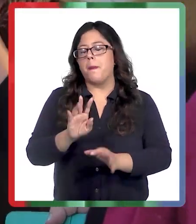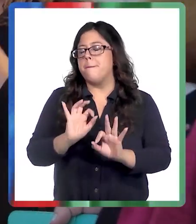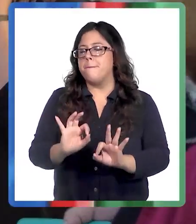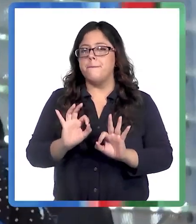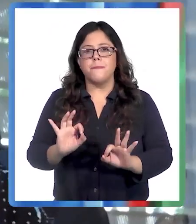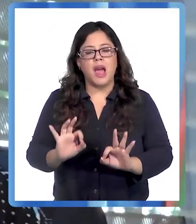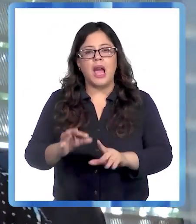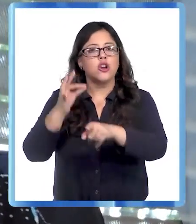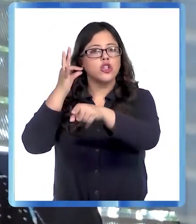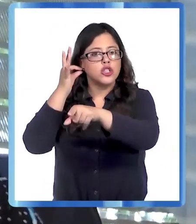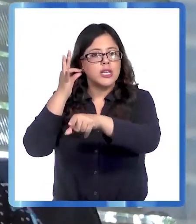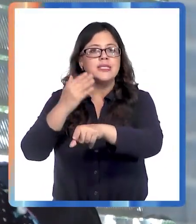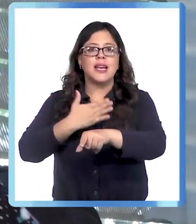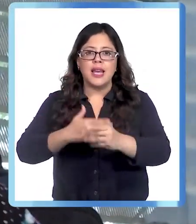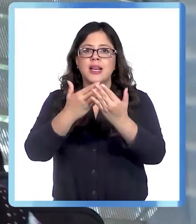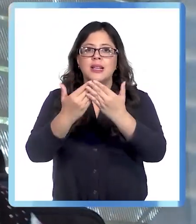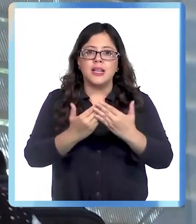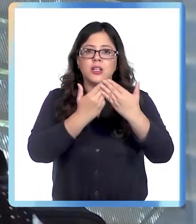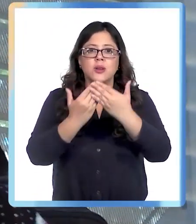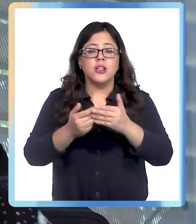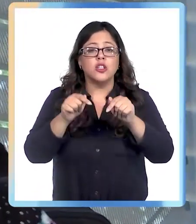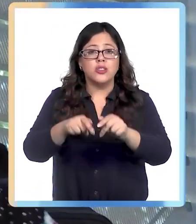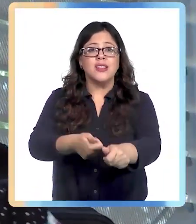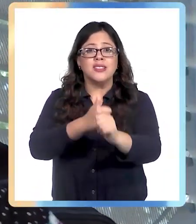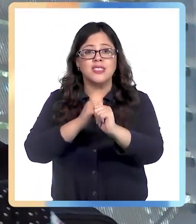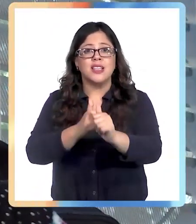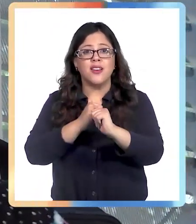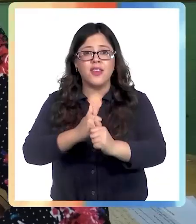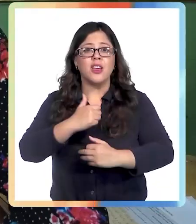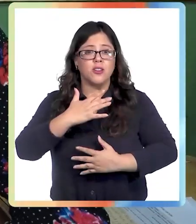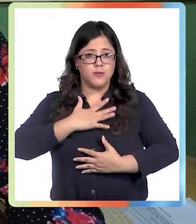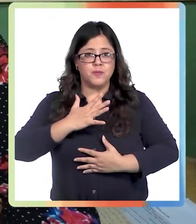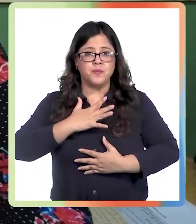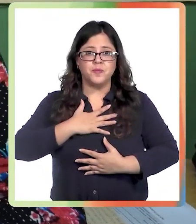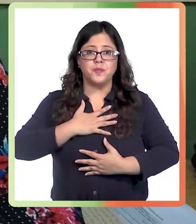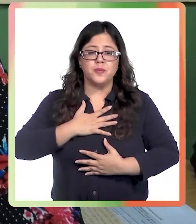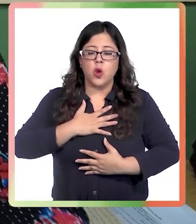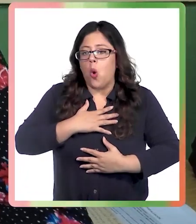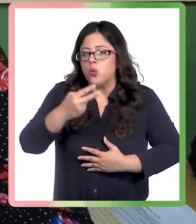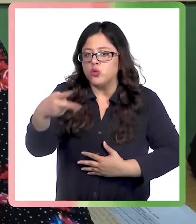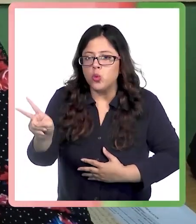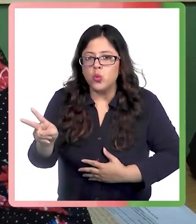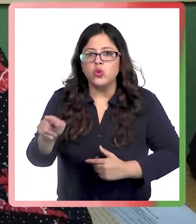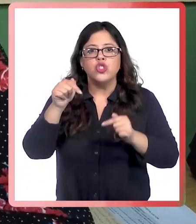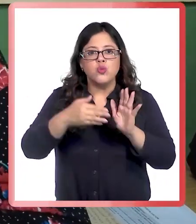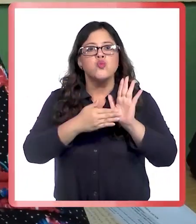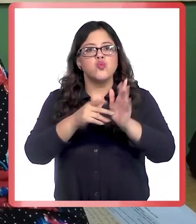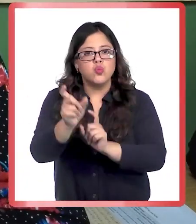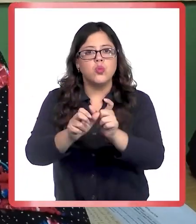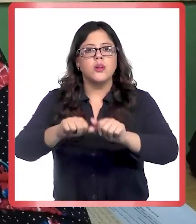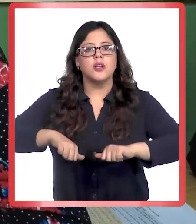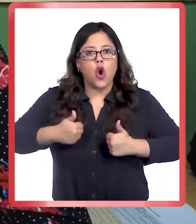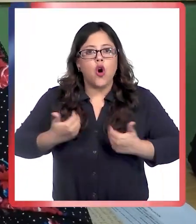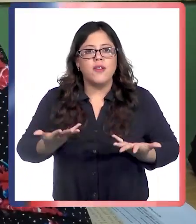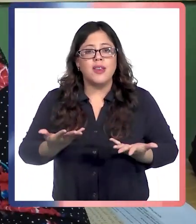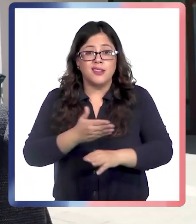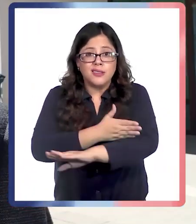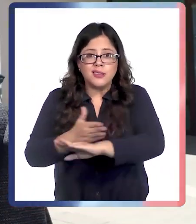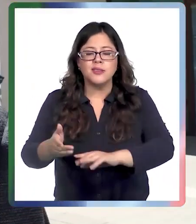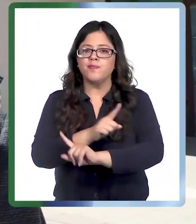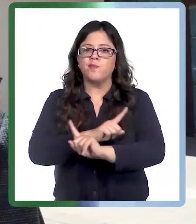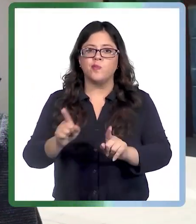todavía que ella quiera estar estudiando. Entonces son desafíos personales que uno se pone y eso demostrarle a los jóvenes que nunca es